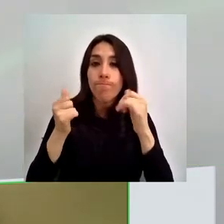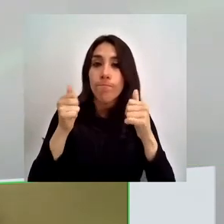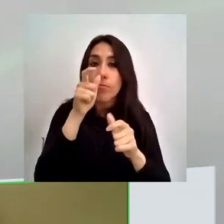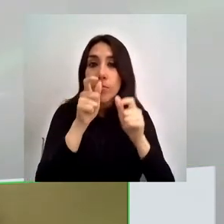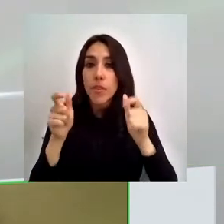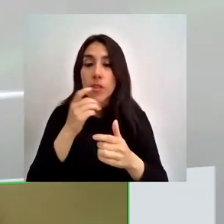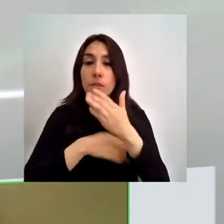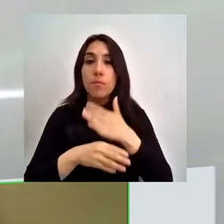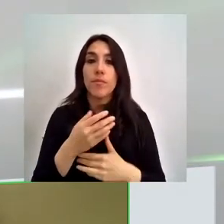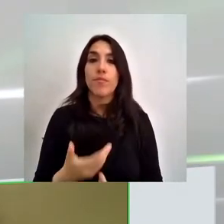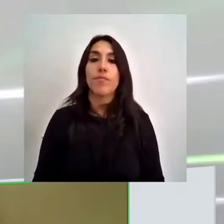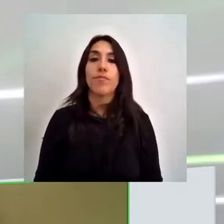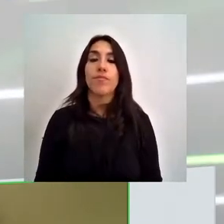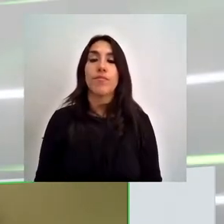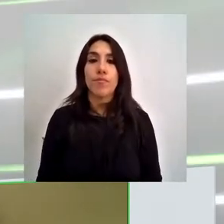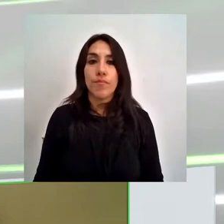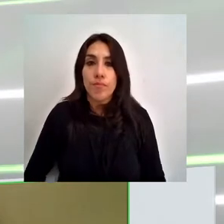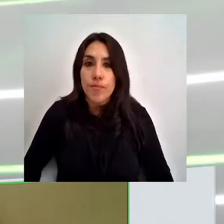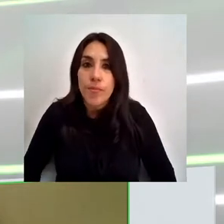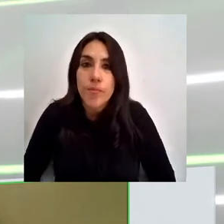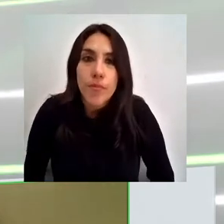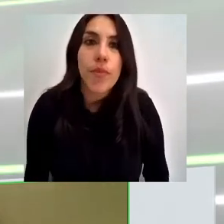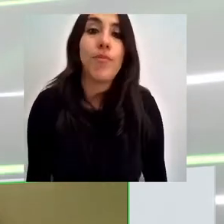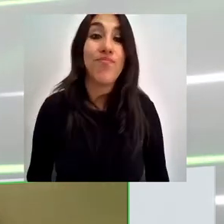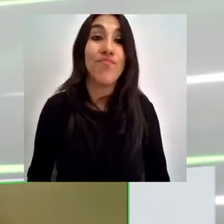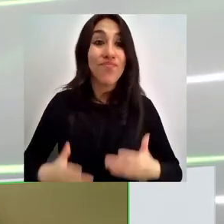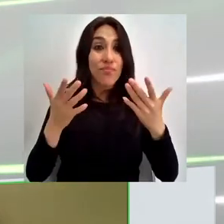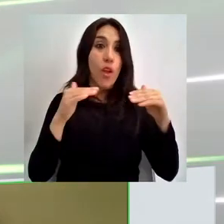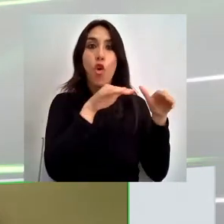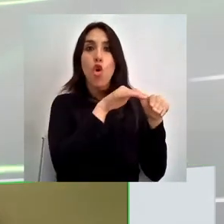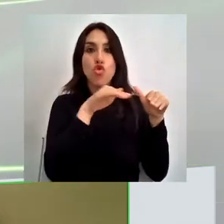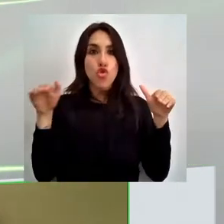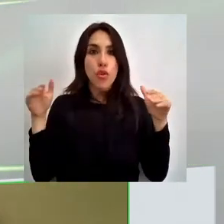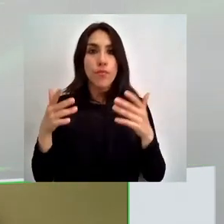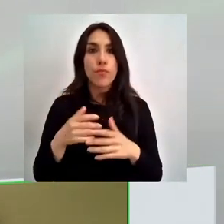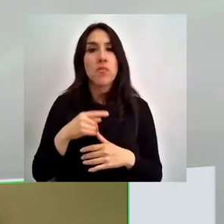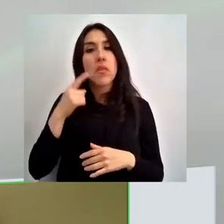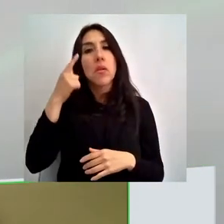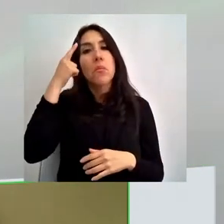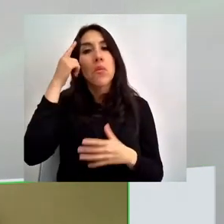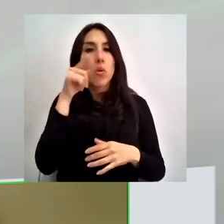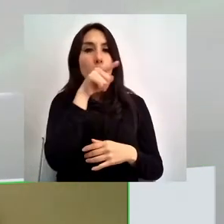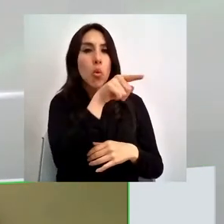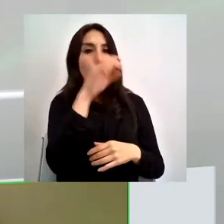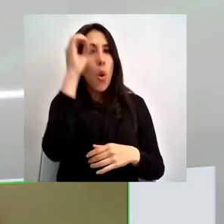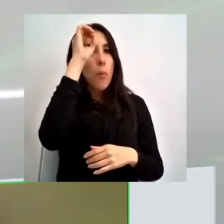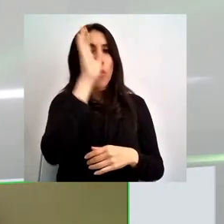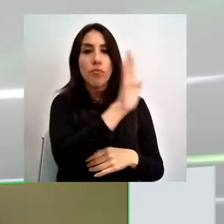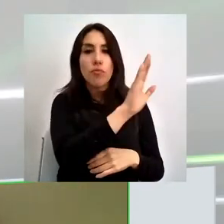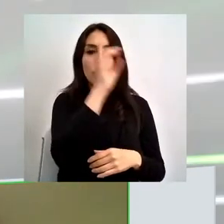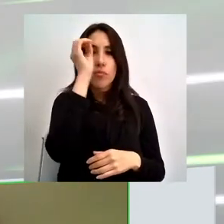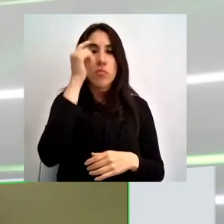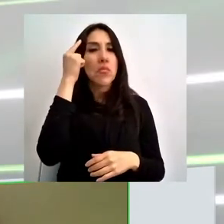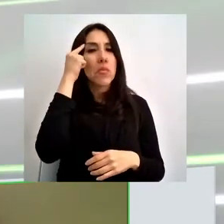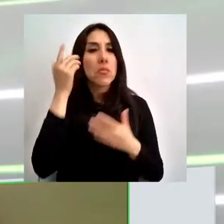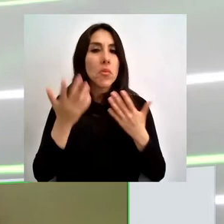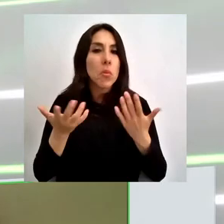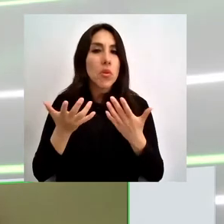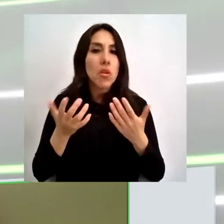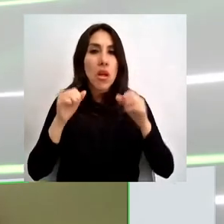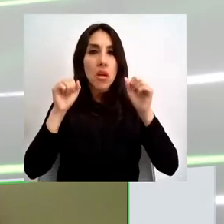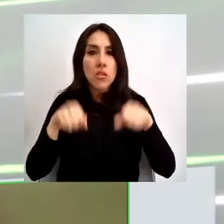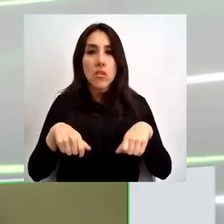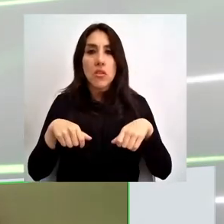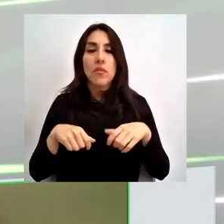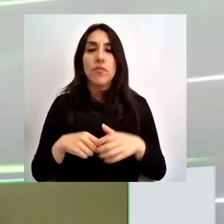en esa línea y considerando su punto de vista de qué manera piensa usted que podemos incentivar a los legisladores